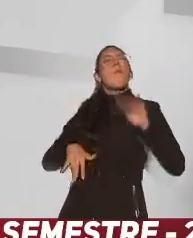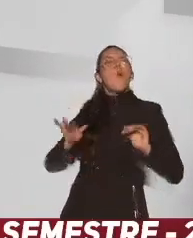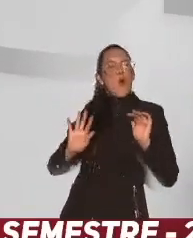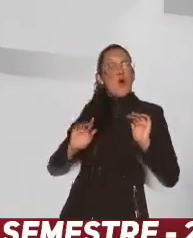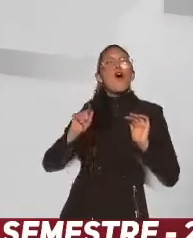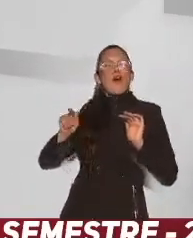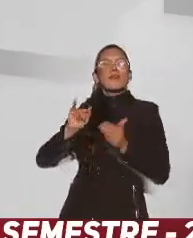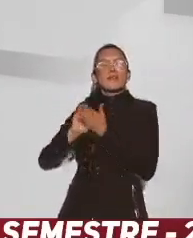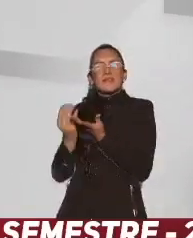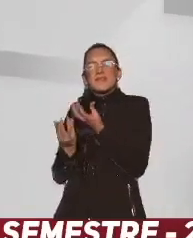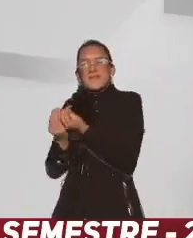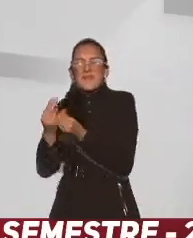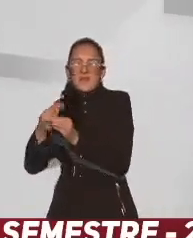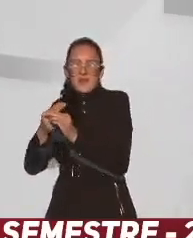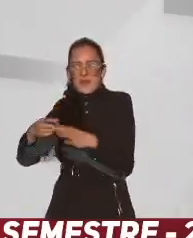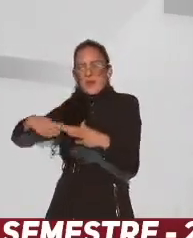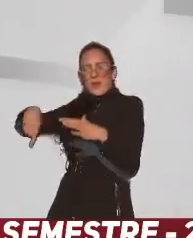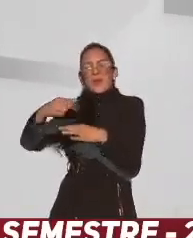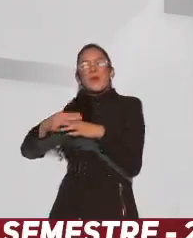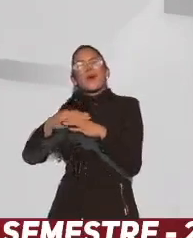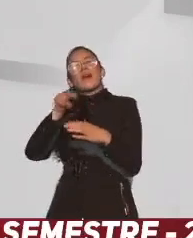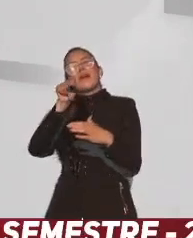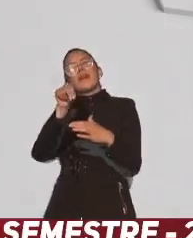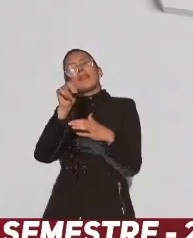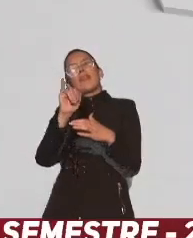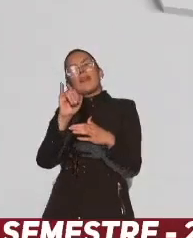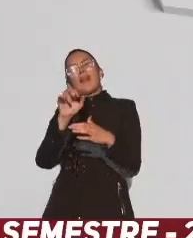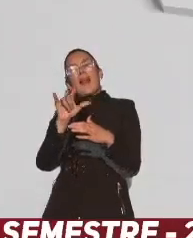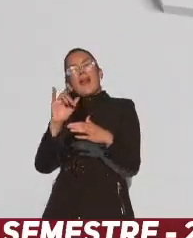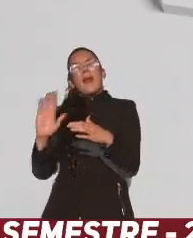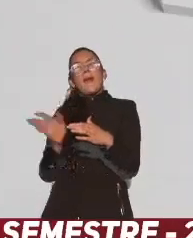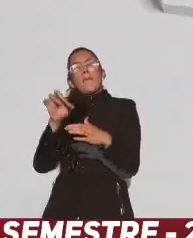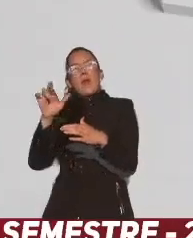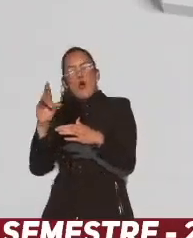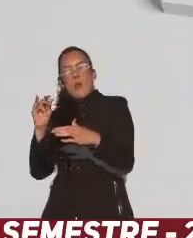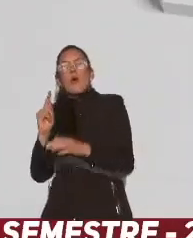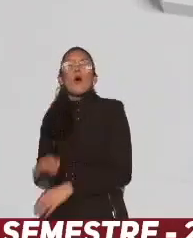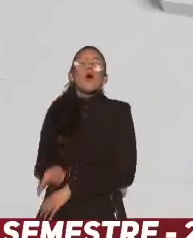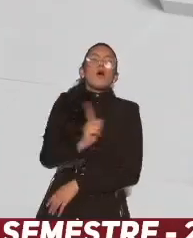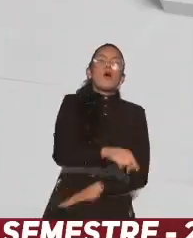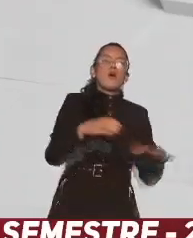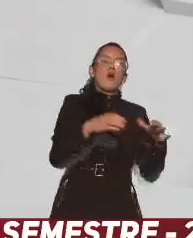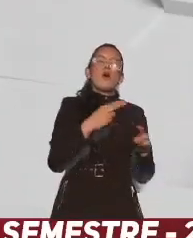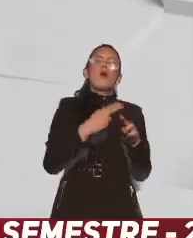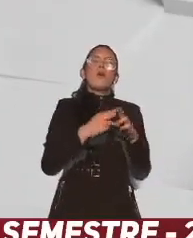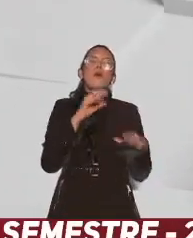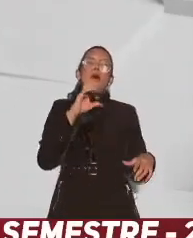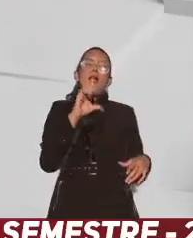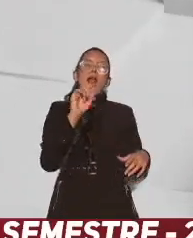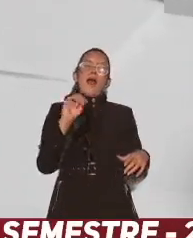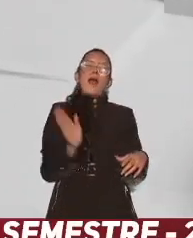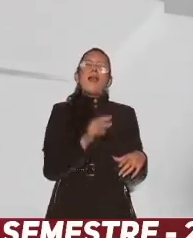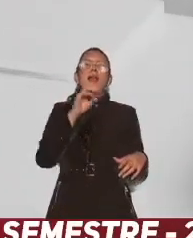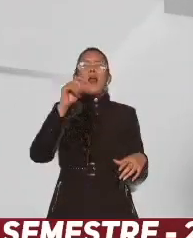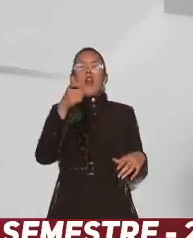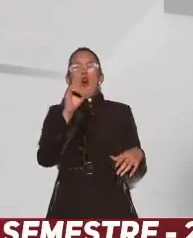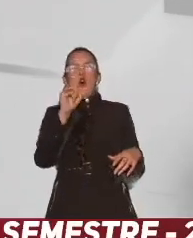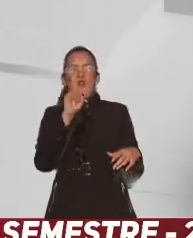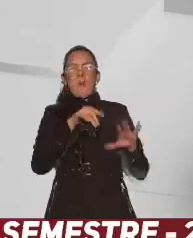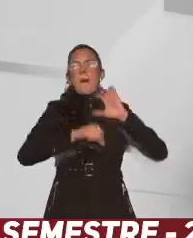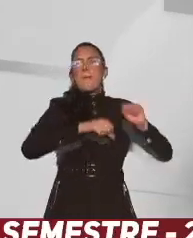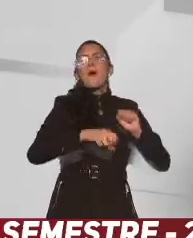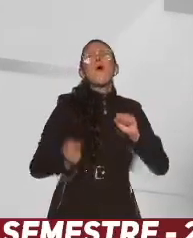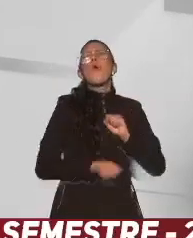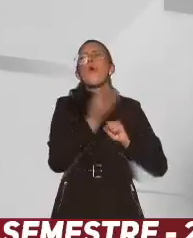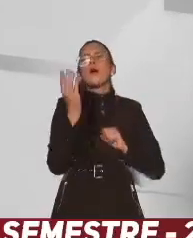Perdomo. Afectaciones al GAO Clan del Golfo, 822 afectaciones, entre las cuales se destaca la captura